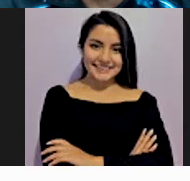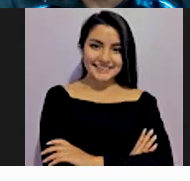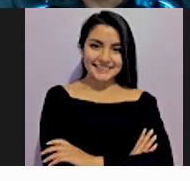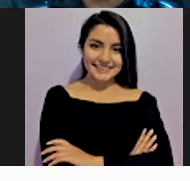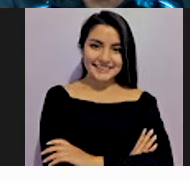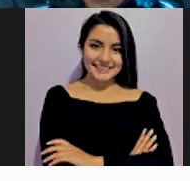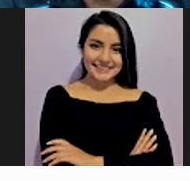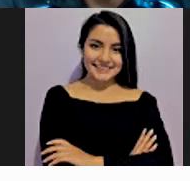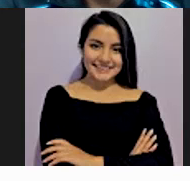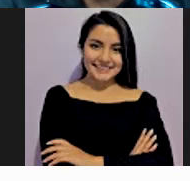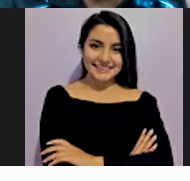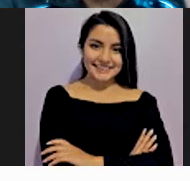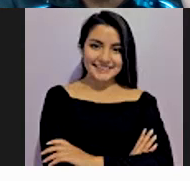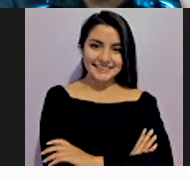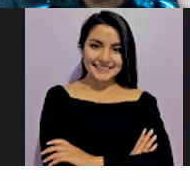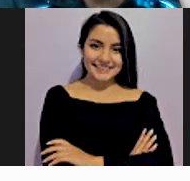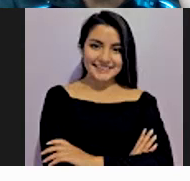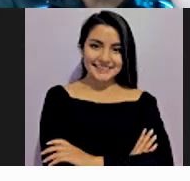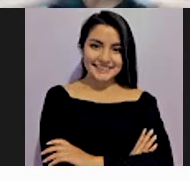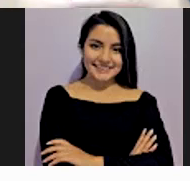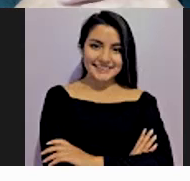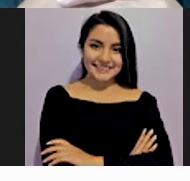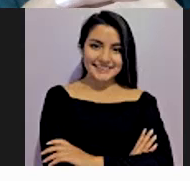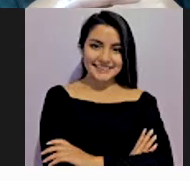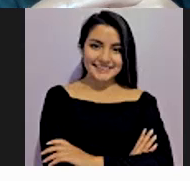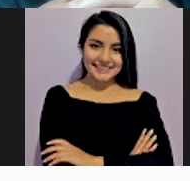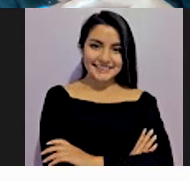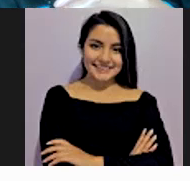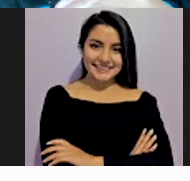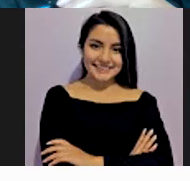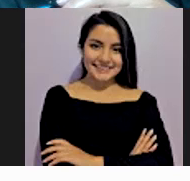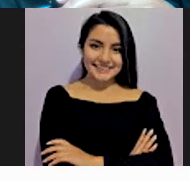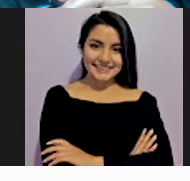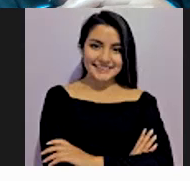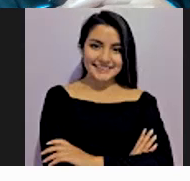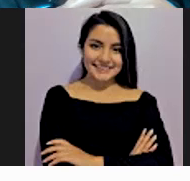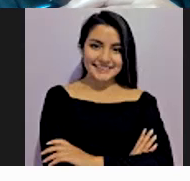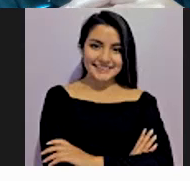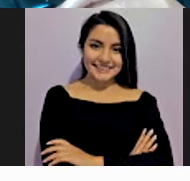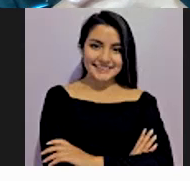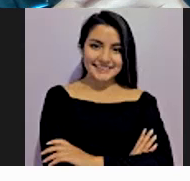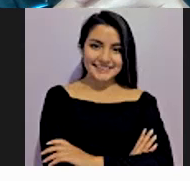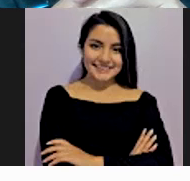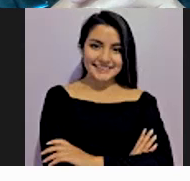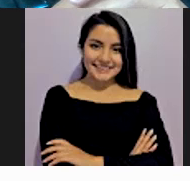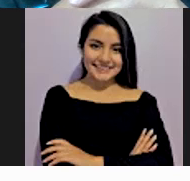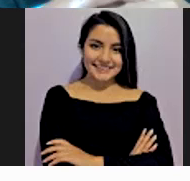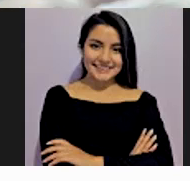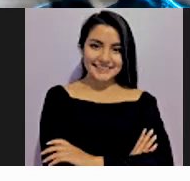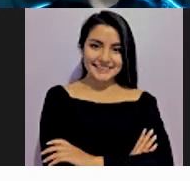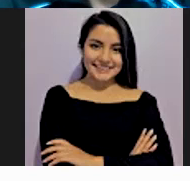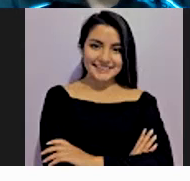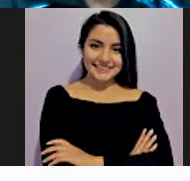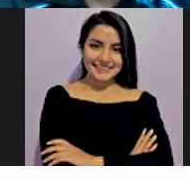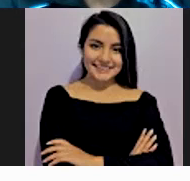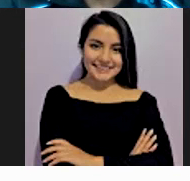bajaron los niveles, consecuentemente, con el mismo cantidad de temas en un sílabo, pero hay que dar menos horas. ¿Qué implica